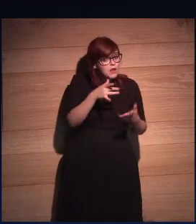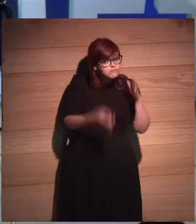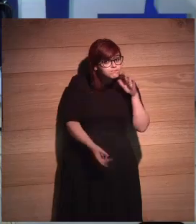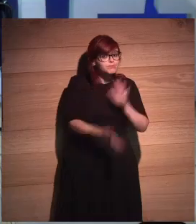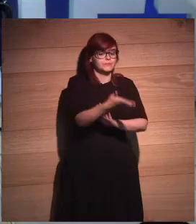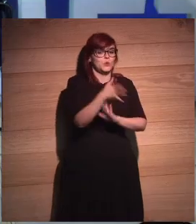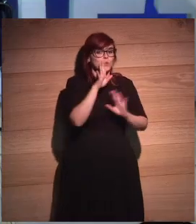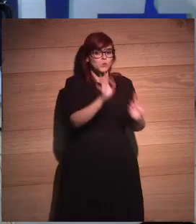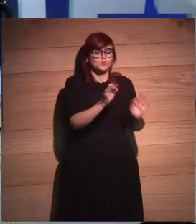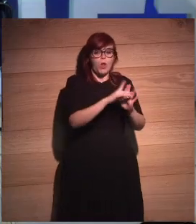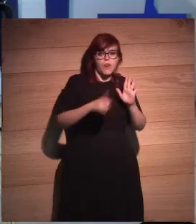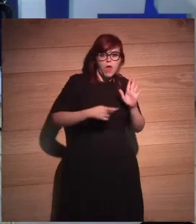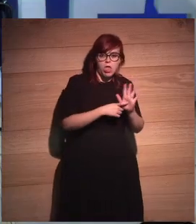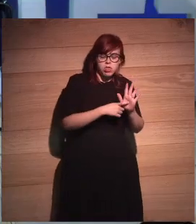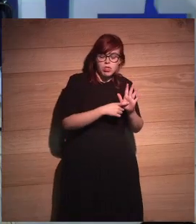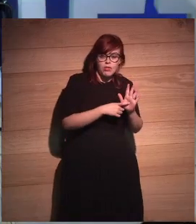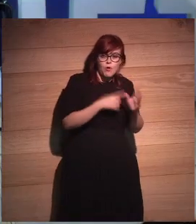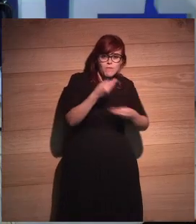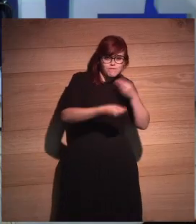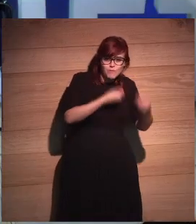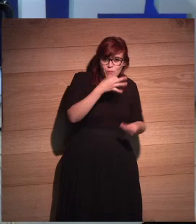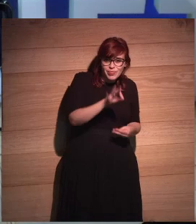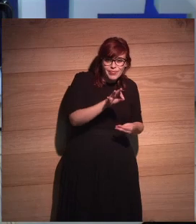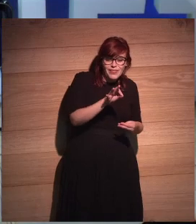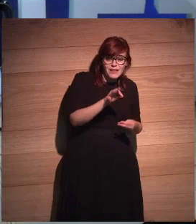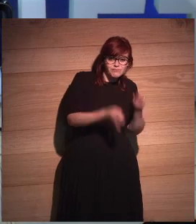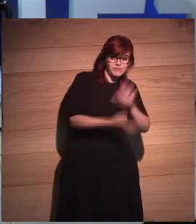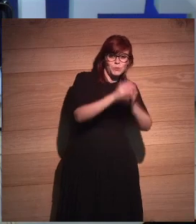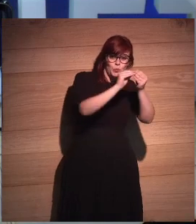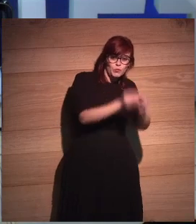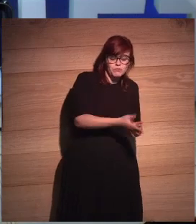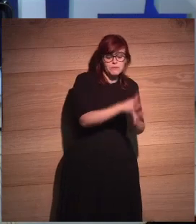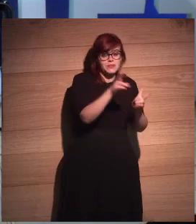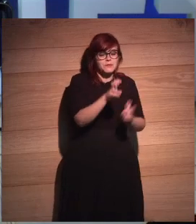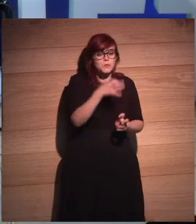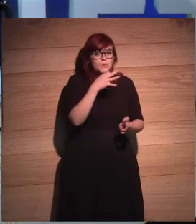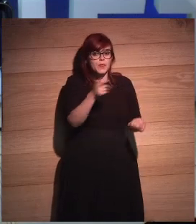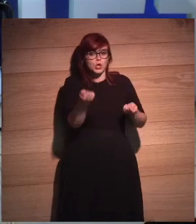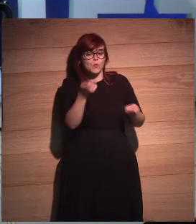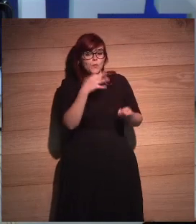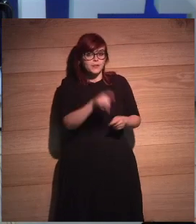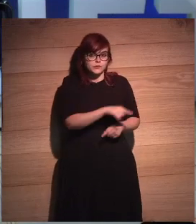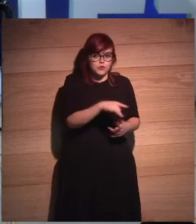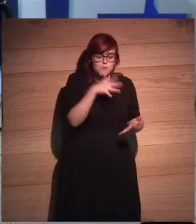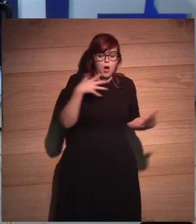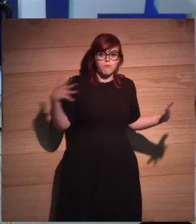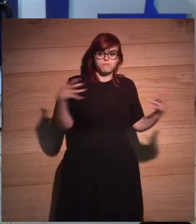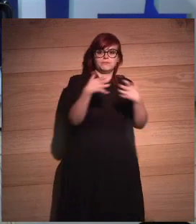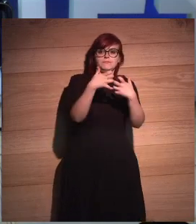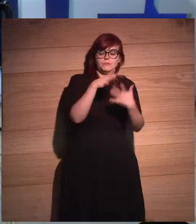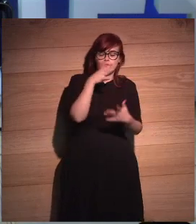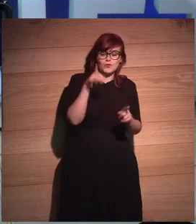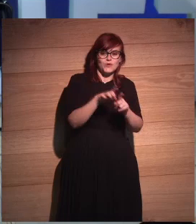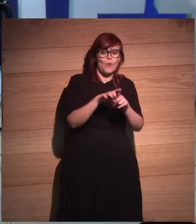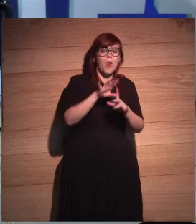generar una legislación sobre este tipo de infraestructuras con con jugadores tan enfrentados y tan